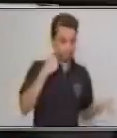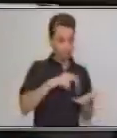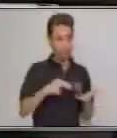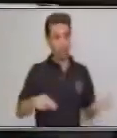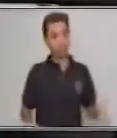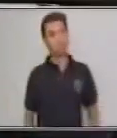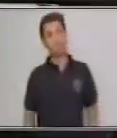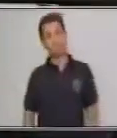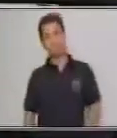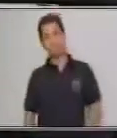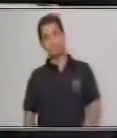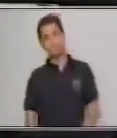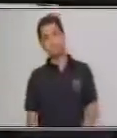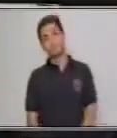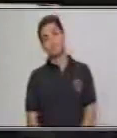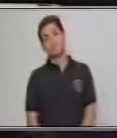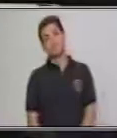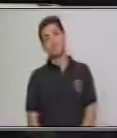sí? Bueno,